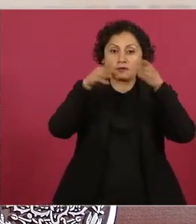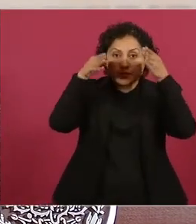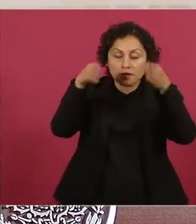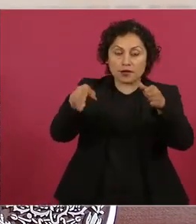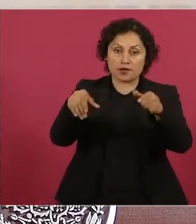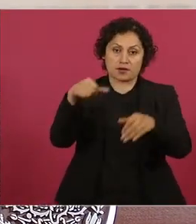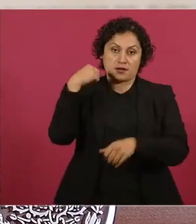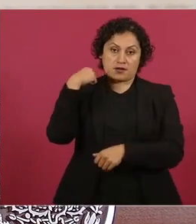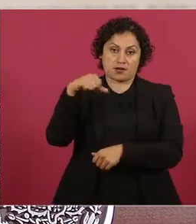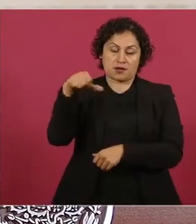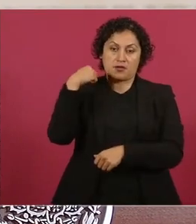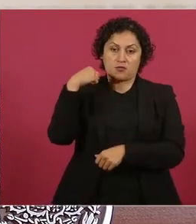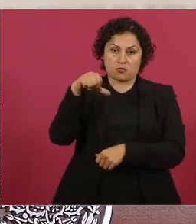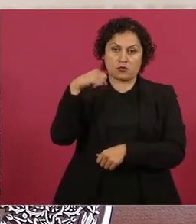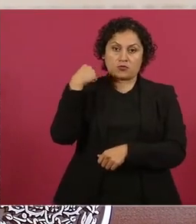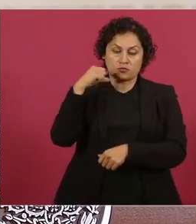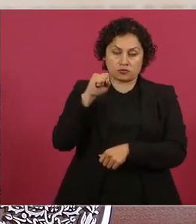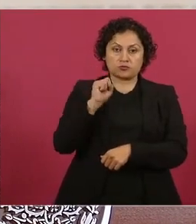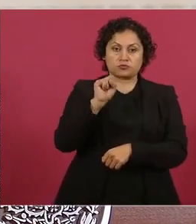con mucha